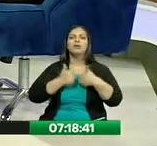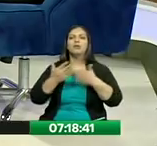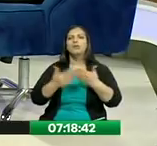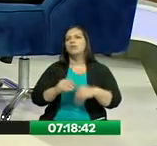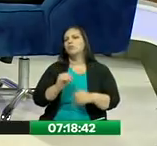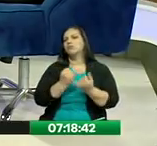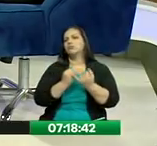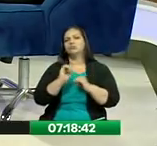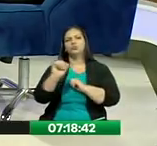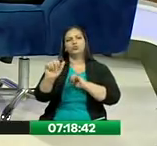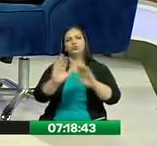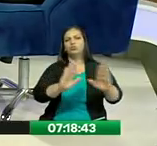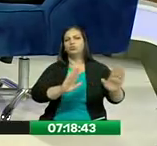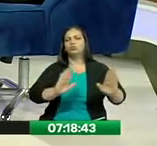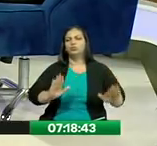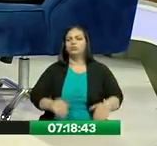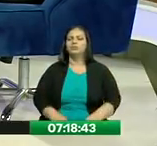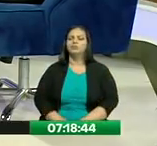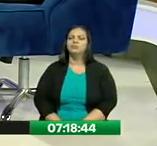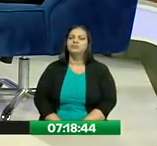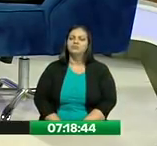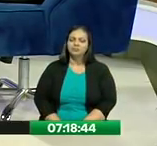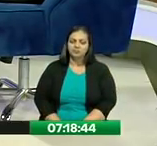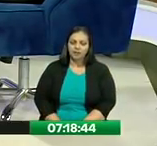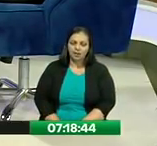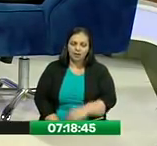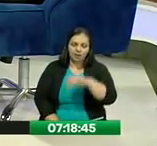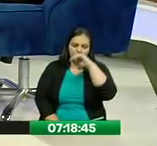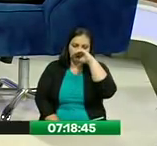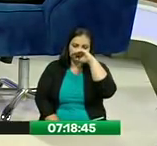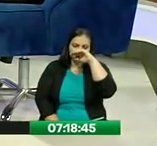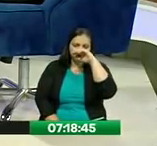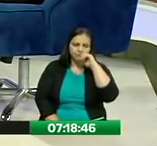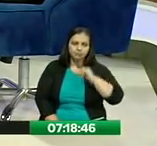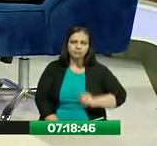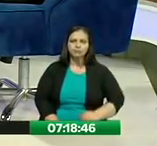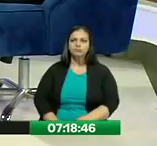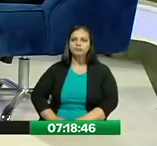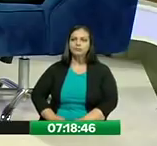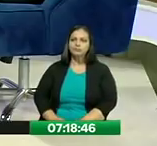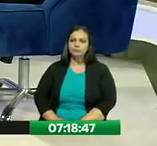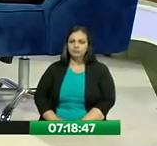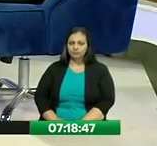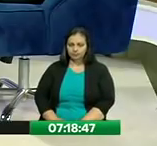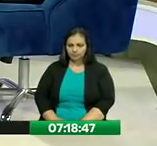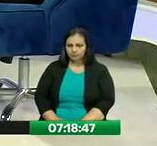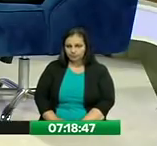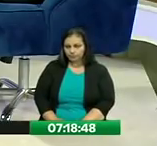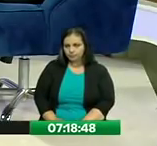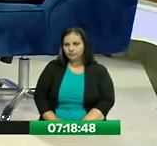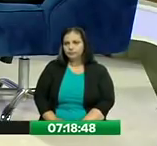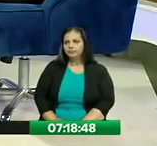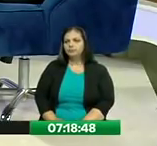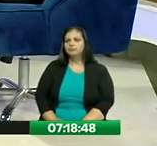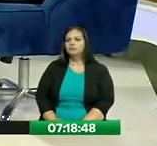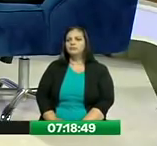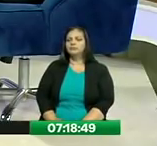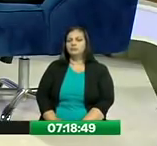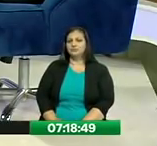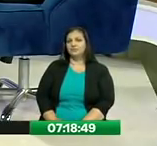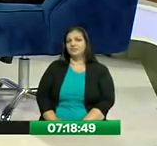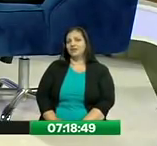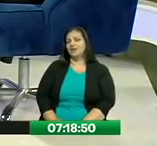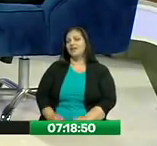figura principal a propósito de aquella frase que también pues circuló como la pólvora de que se queden en el